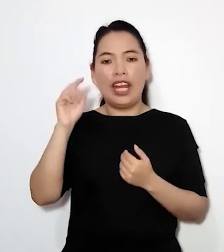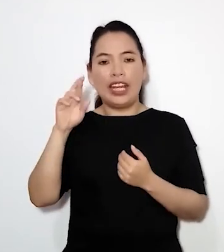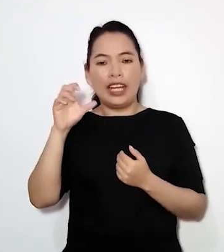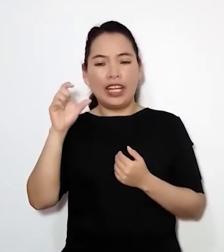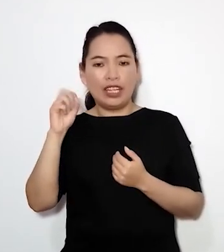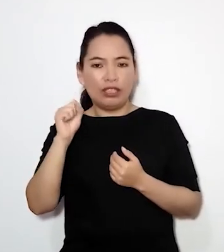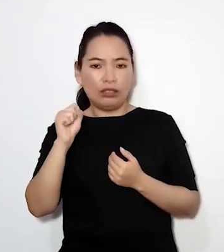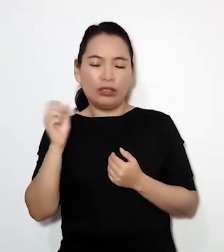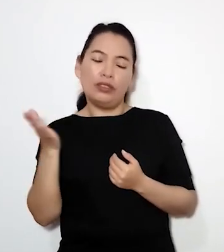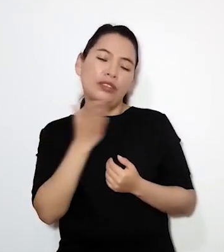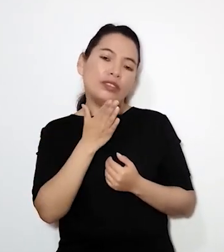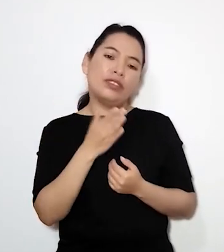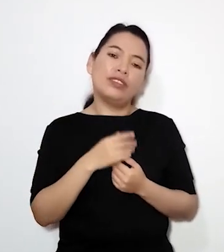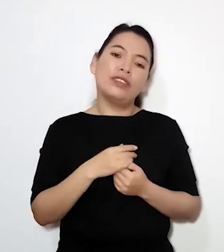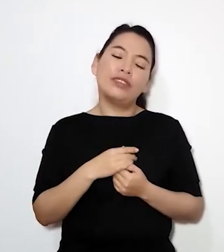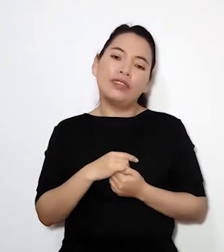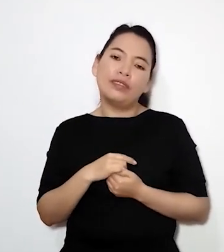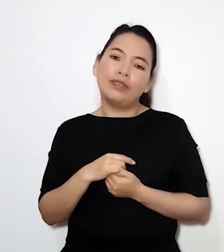Gracias, Bernor.